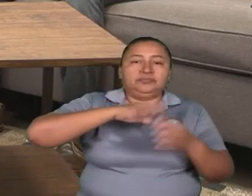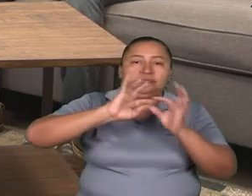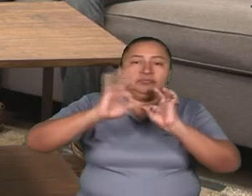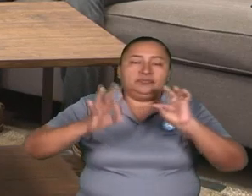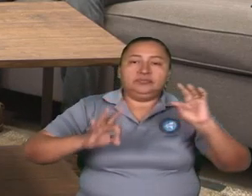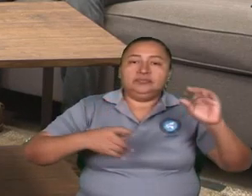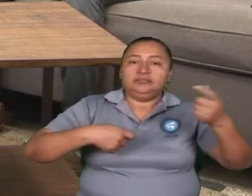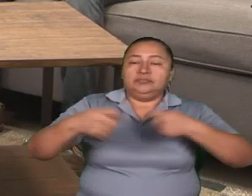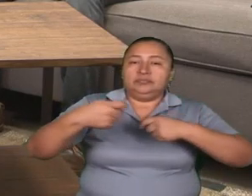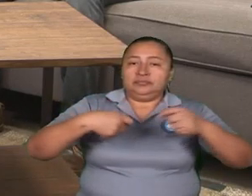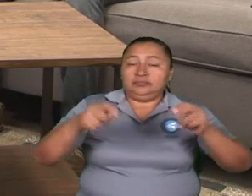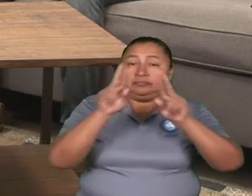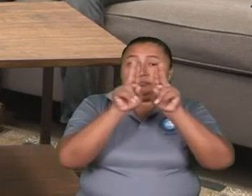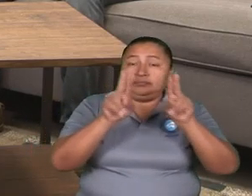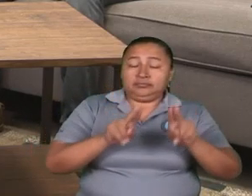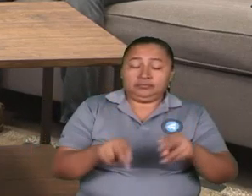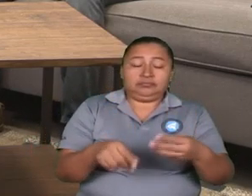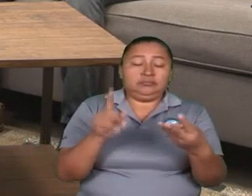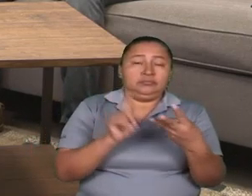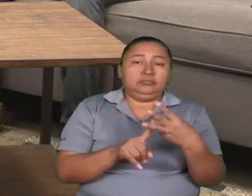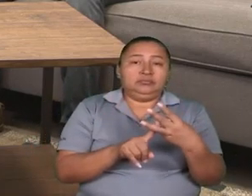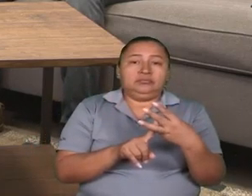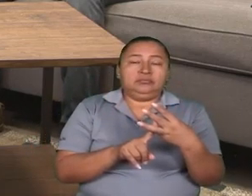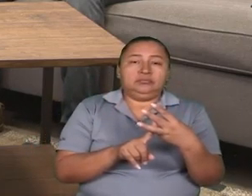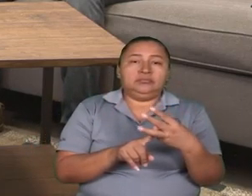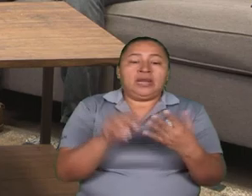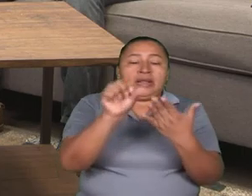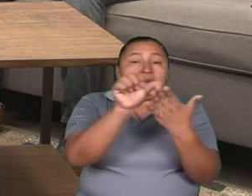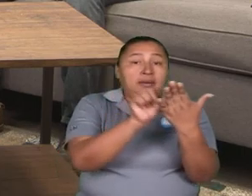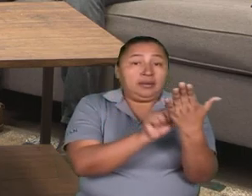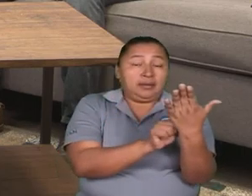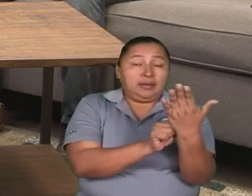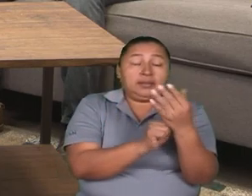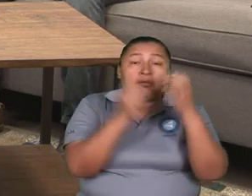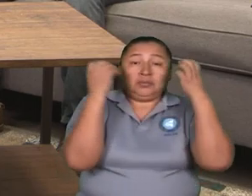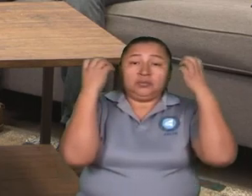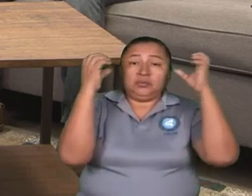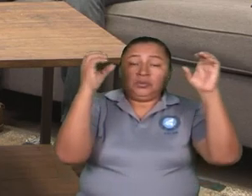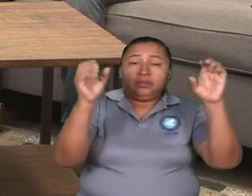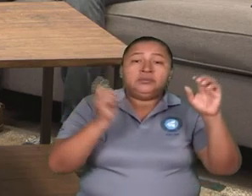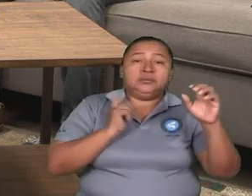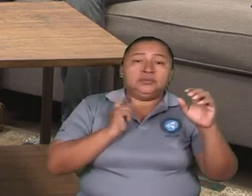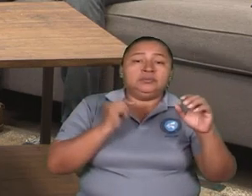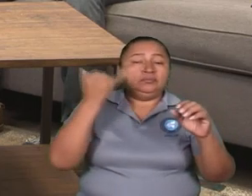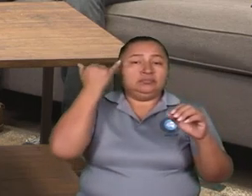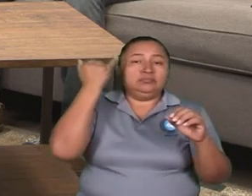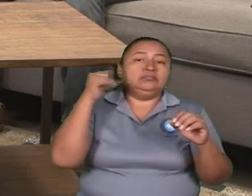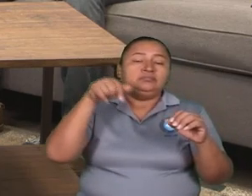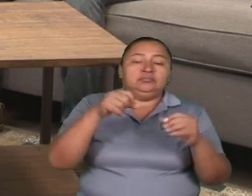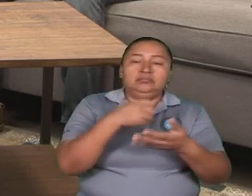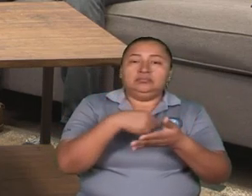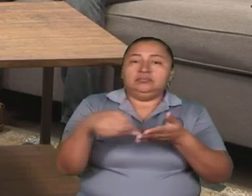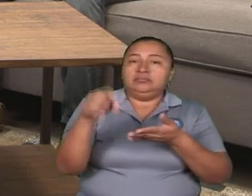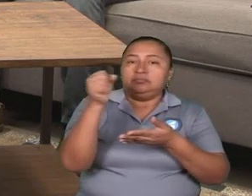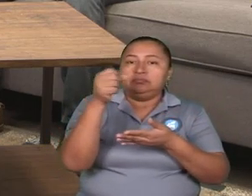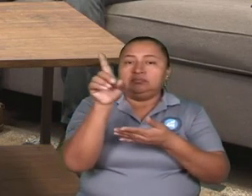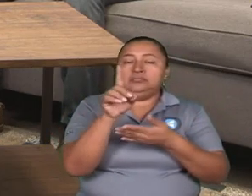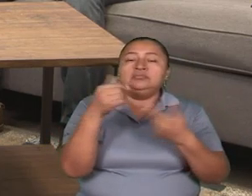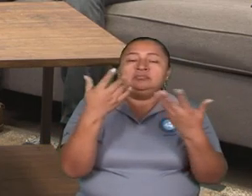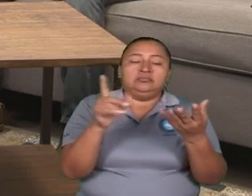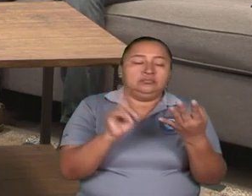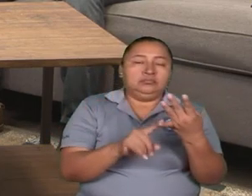uno, a disfrutar de juegos mecánicos, a disfrutar de la ornamentación o decoración, ¿verdad?, de luces que